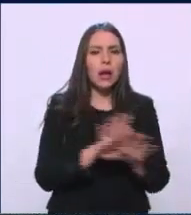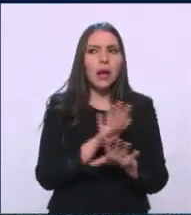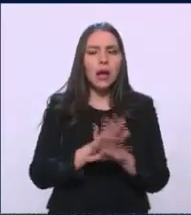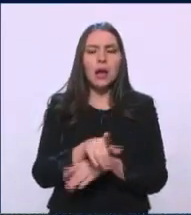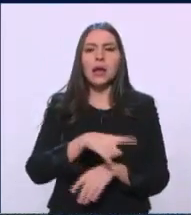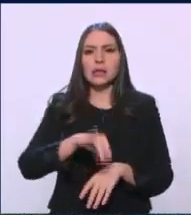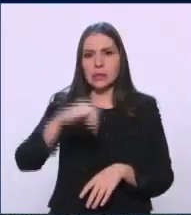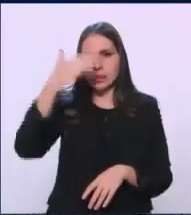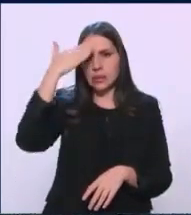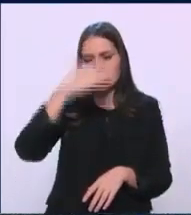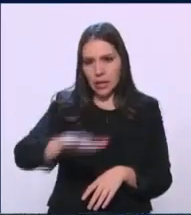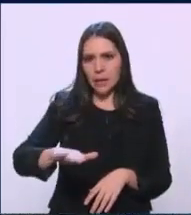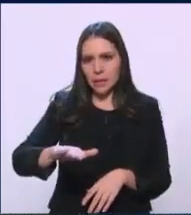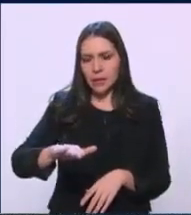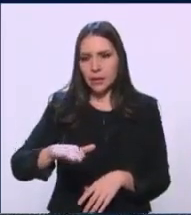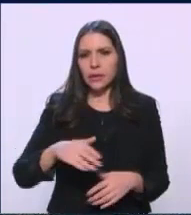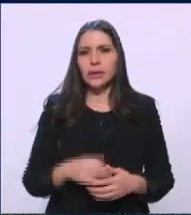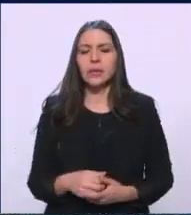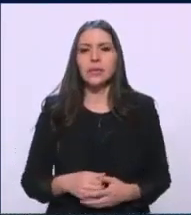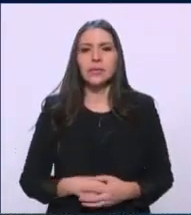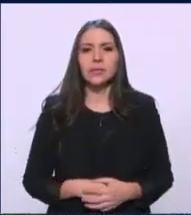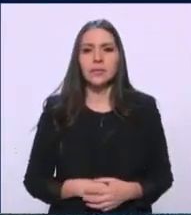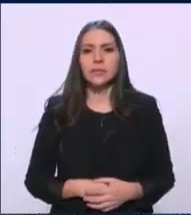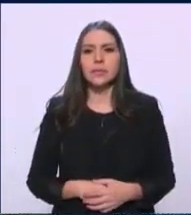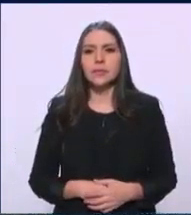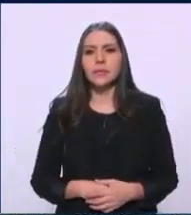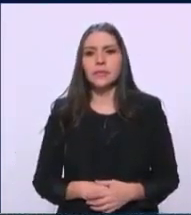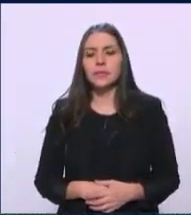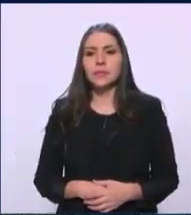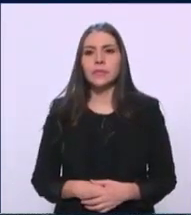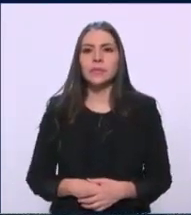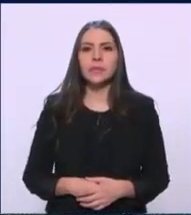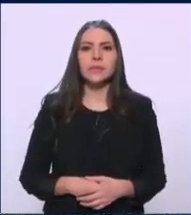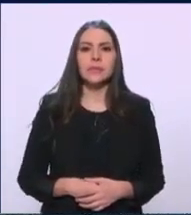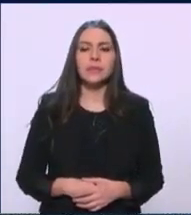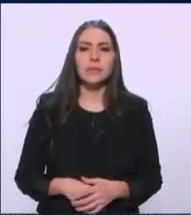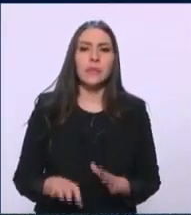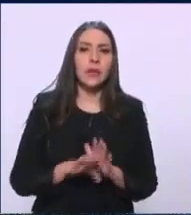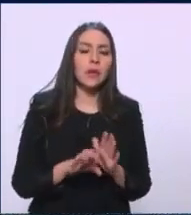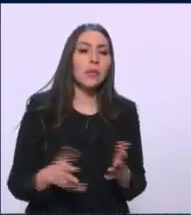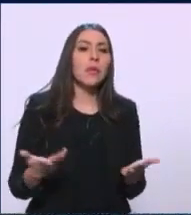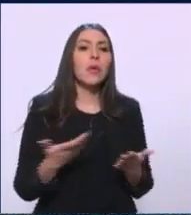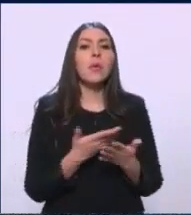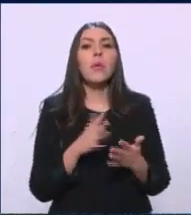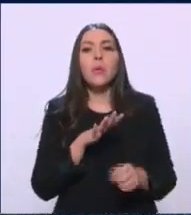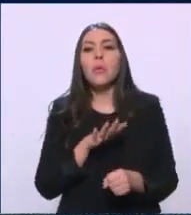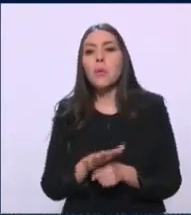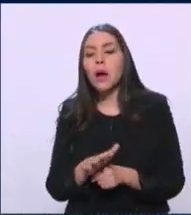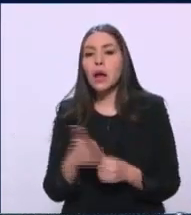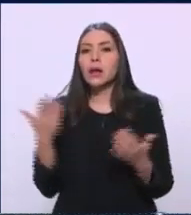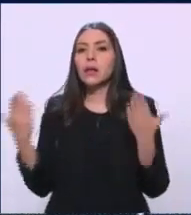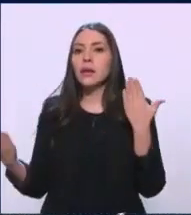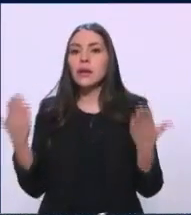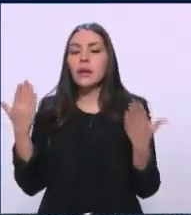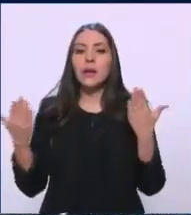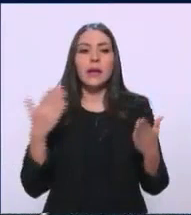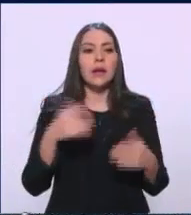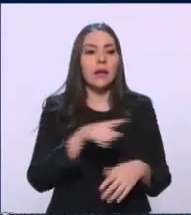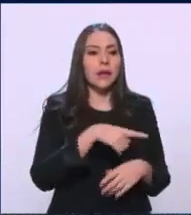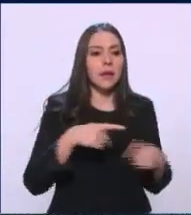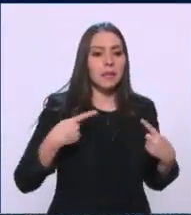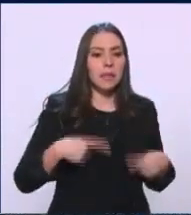si vas al segundo mejor o al segundo peor, generación de empleos contra combate a la